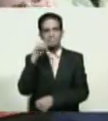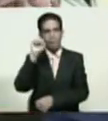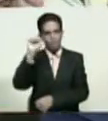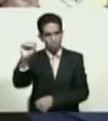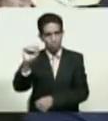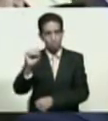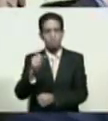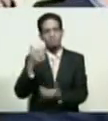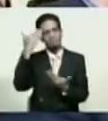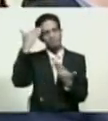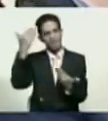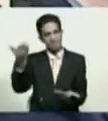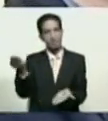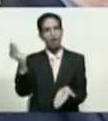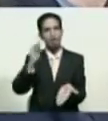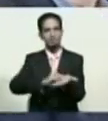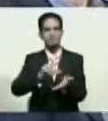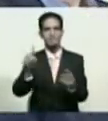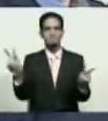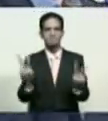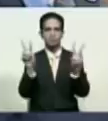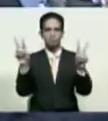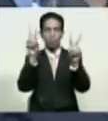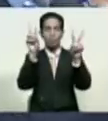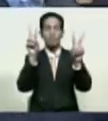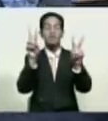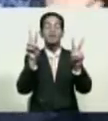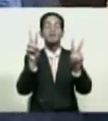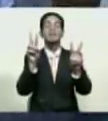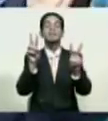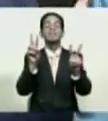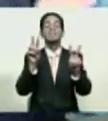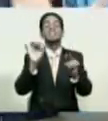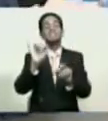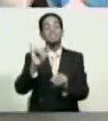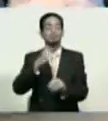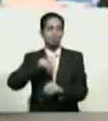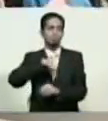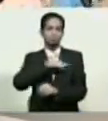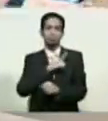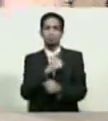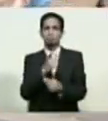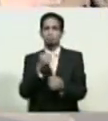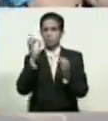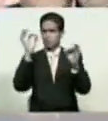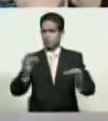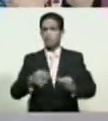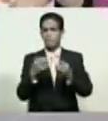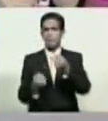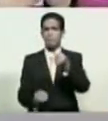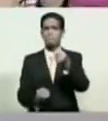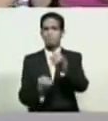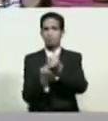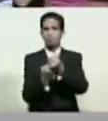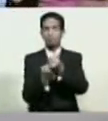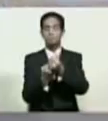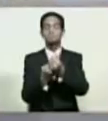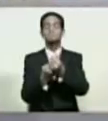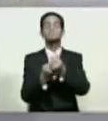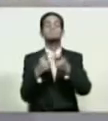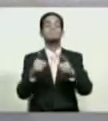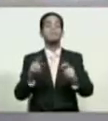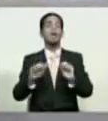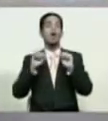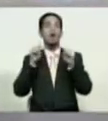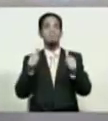felicitamos nuevamente por esta victoria y puede usted contar con el movimiento Somos Venezuela, que bueno, arrancó galopando